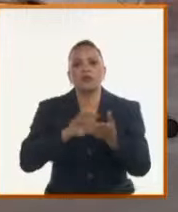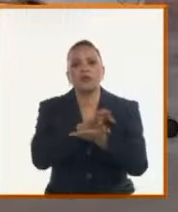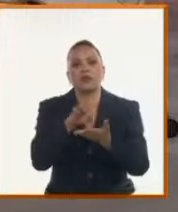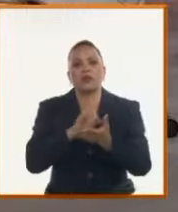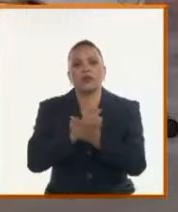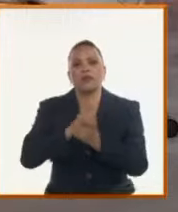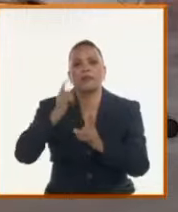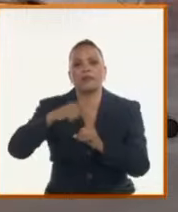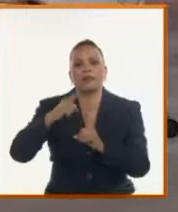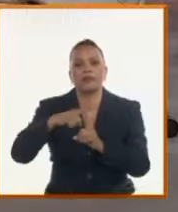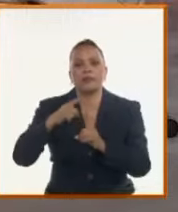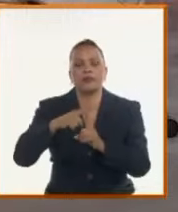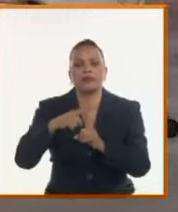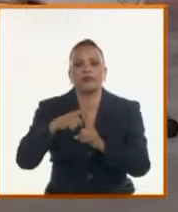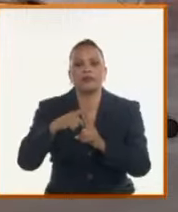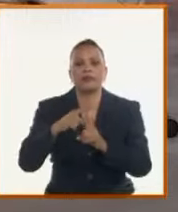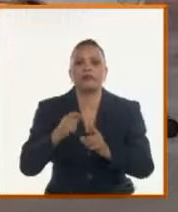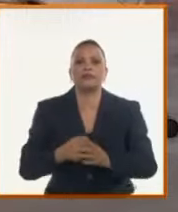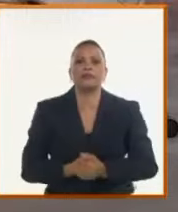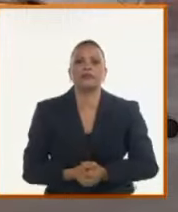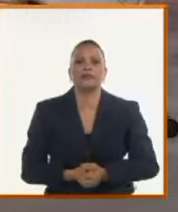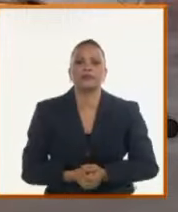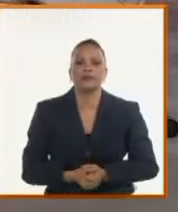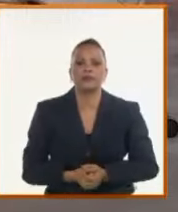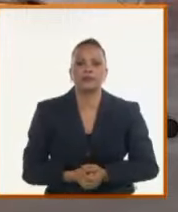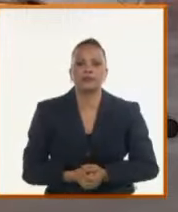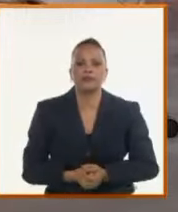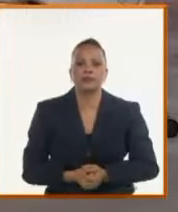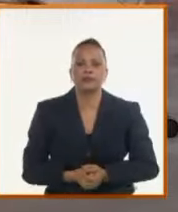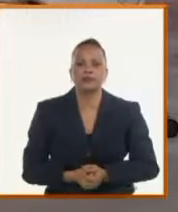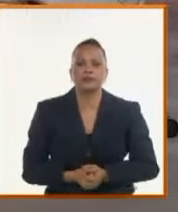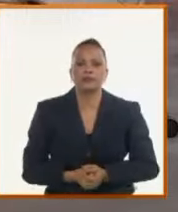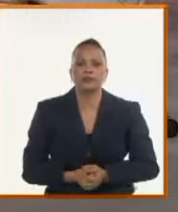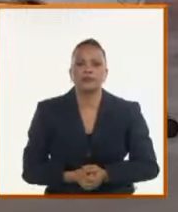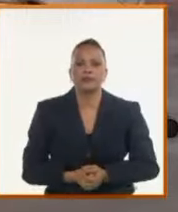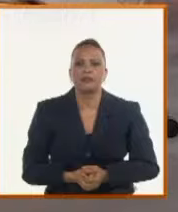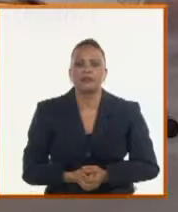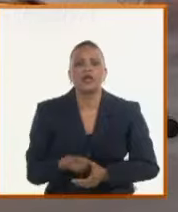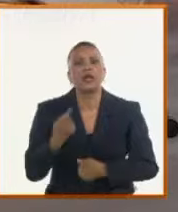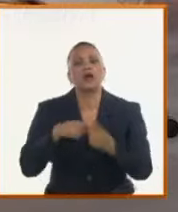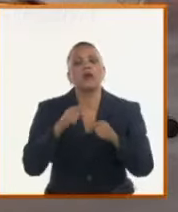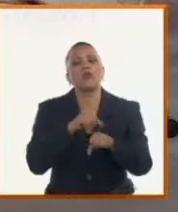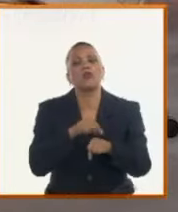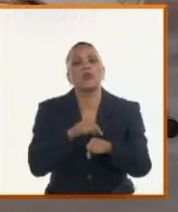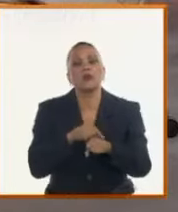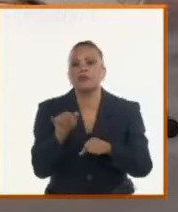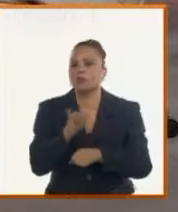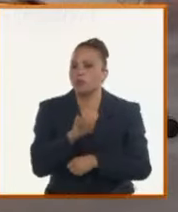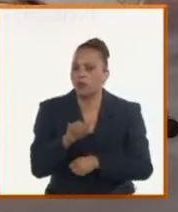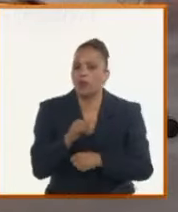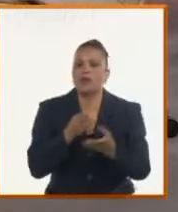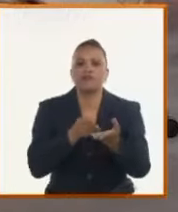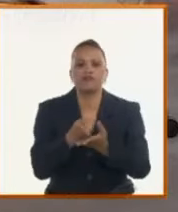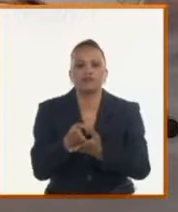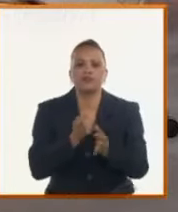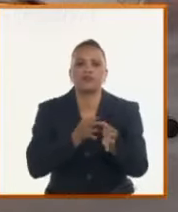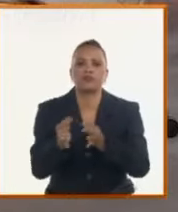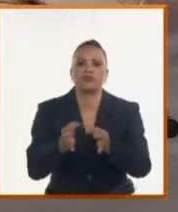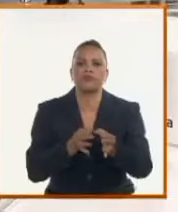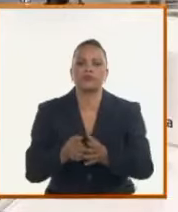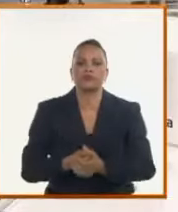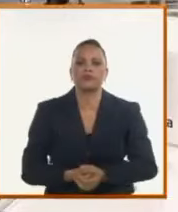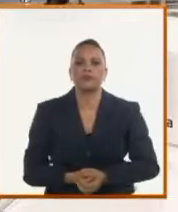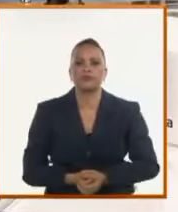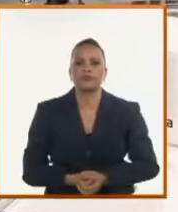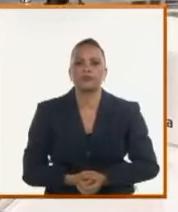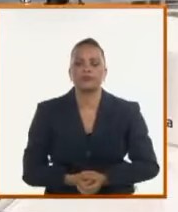matanzas que estaban hablando de servicios que existieron en algún momento y que han dejado de de prestarse hay la